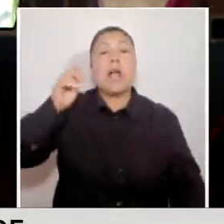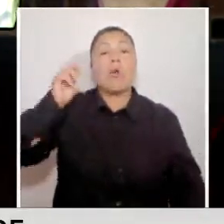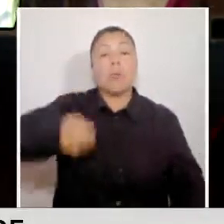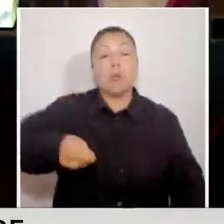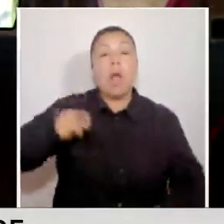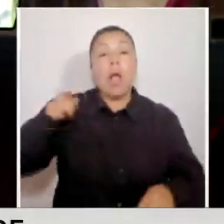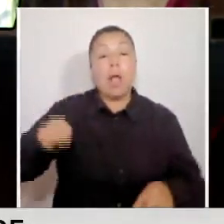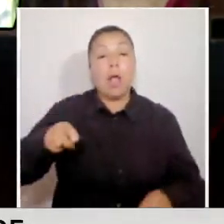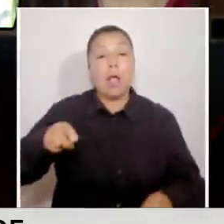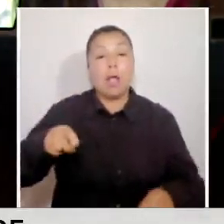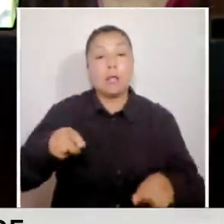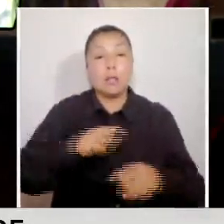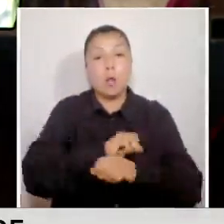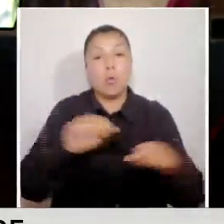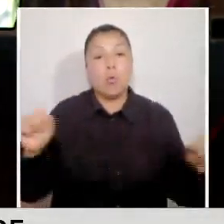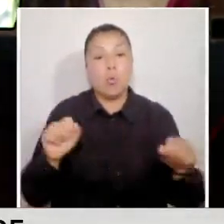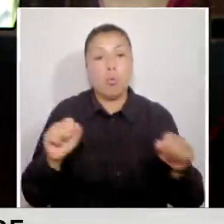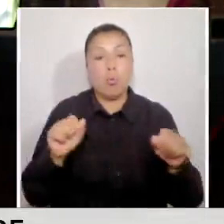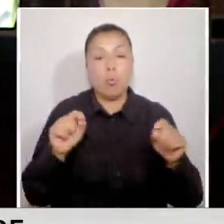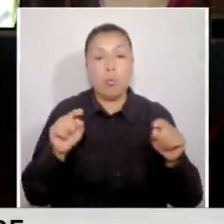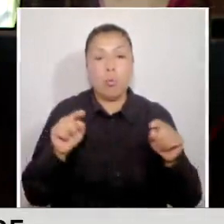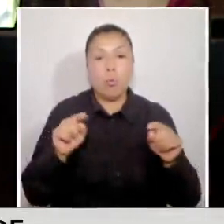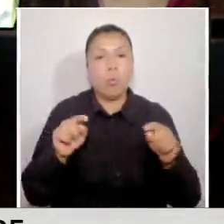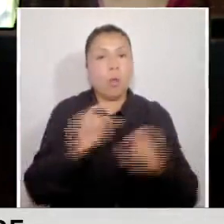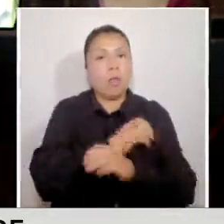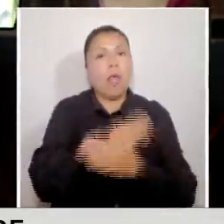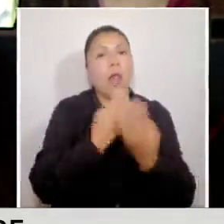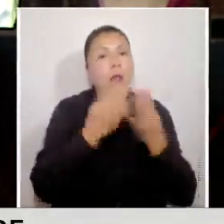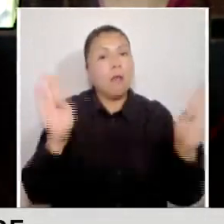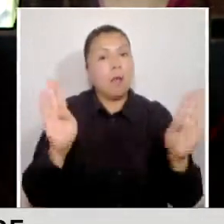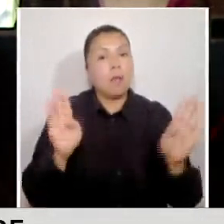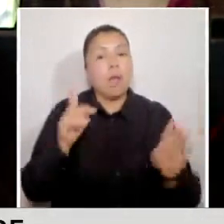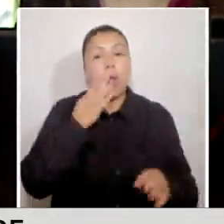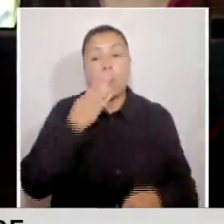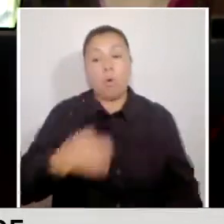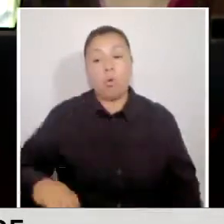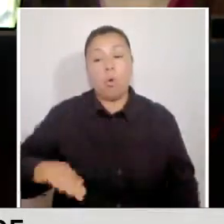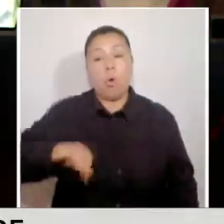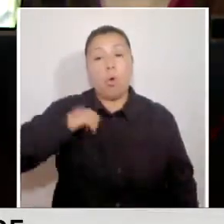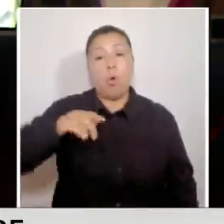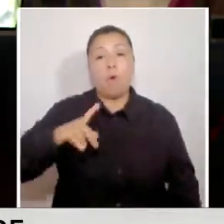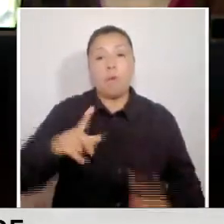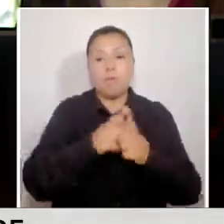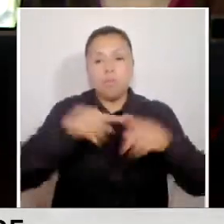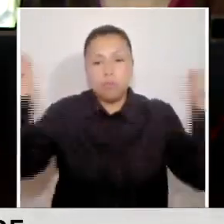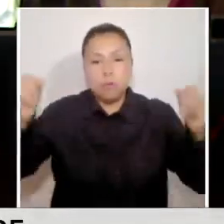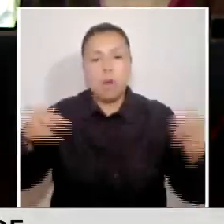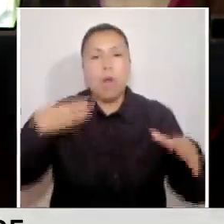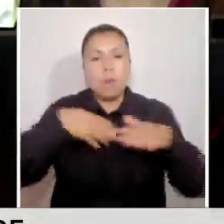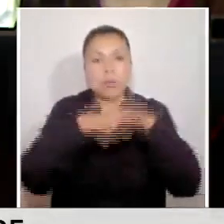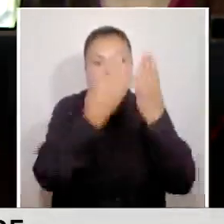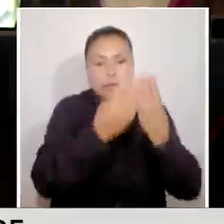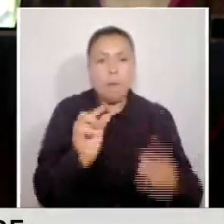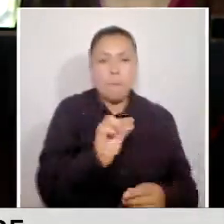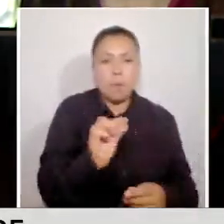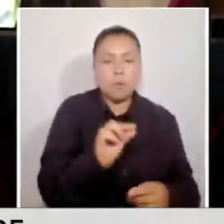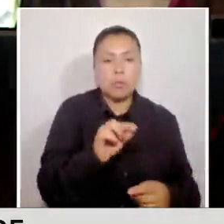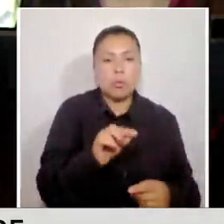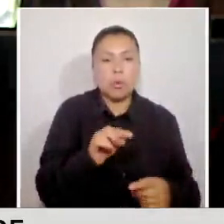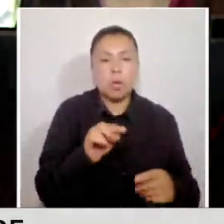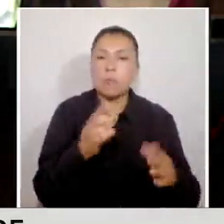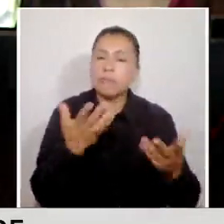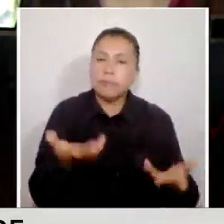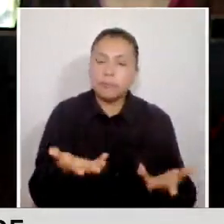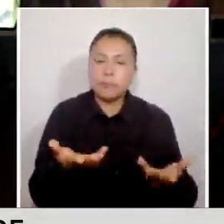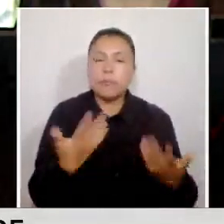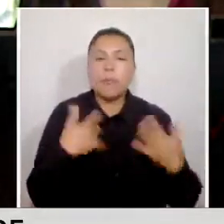provisoria no puede Mientras tanto quedar en libertad y cuando ese menor de edad se fuga de la internación provisoria y es habido